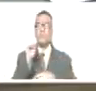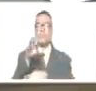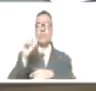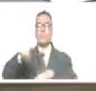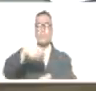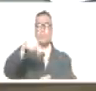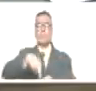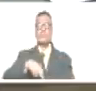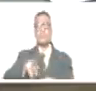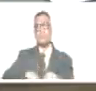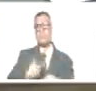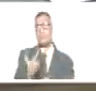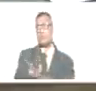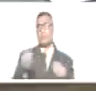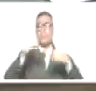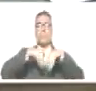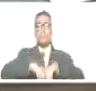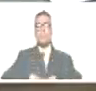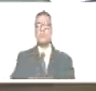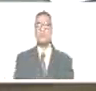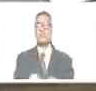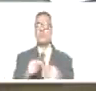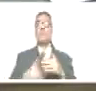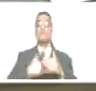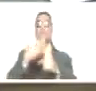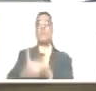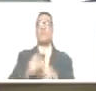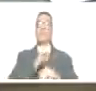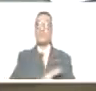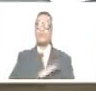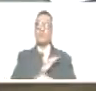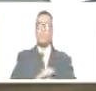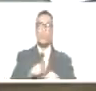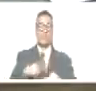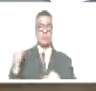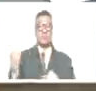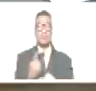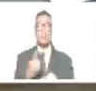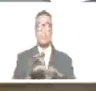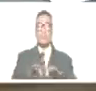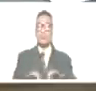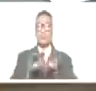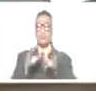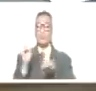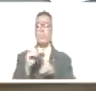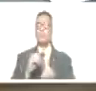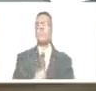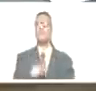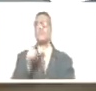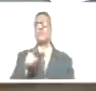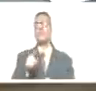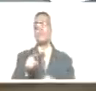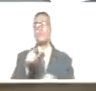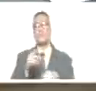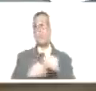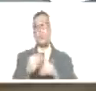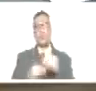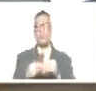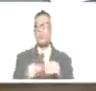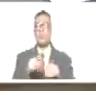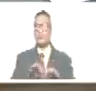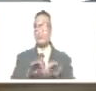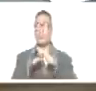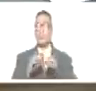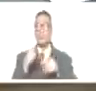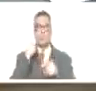podrá acordar el pase de una comisión permanente o especial, la cual despachará con la preferencia debida. Es